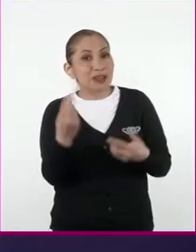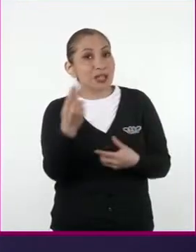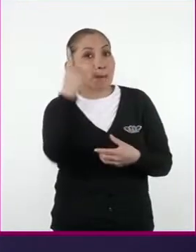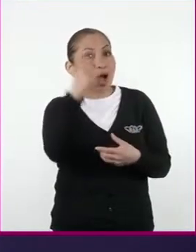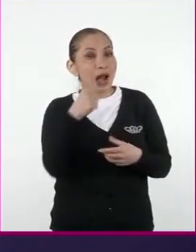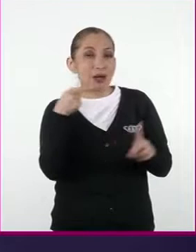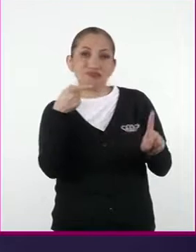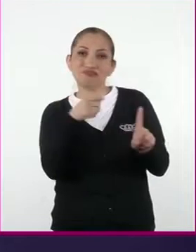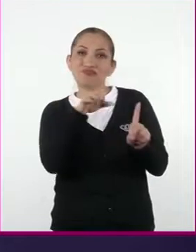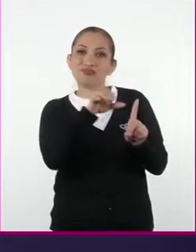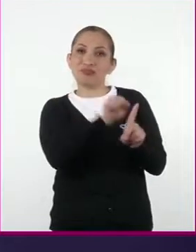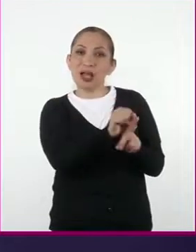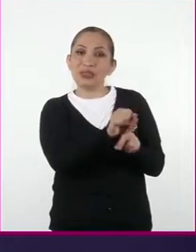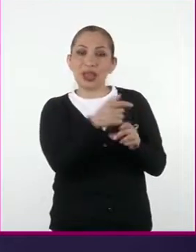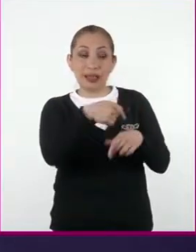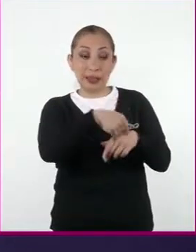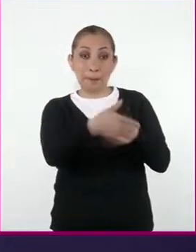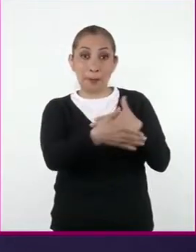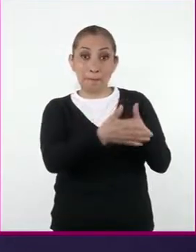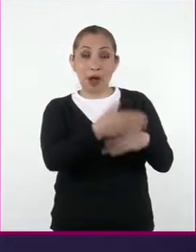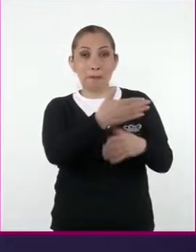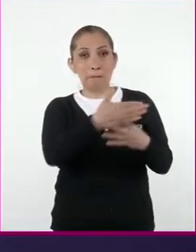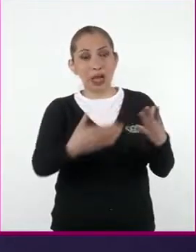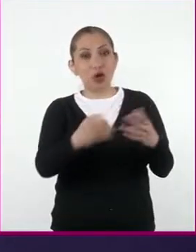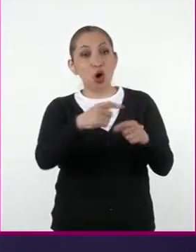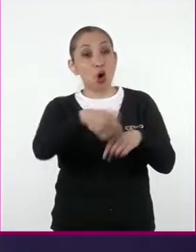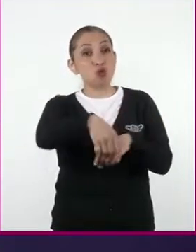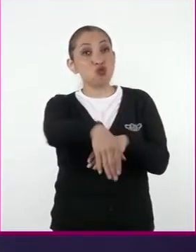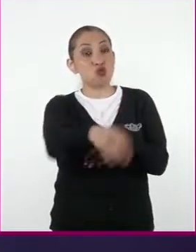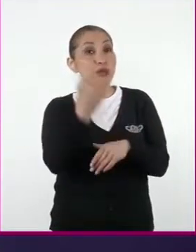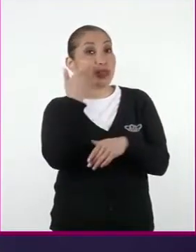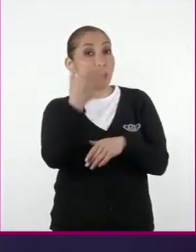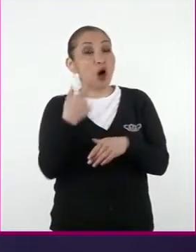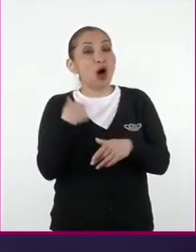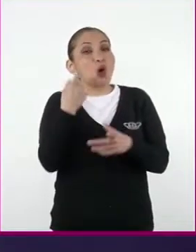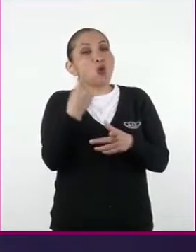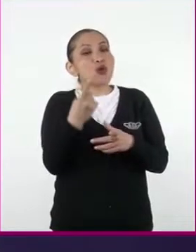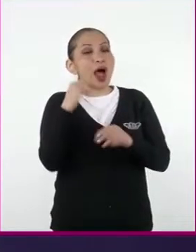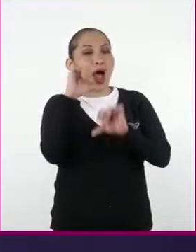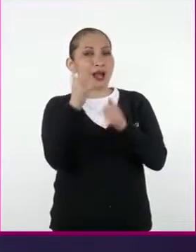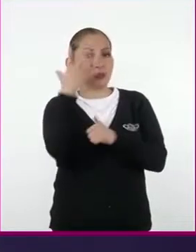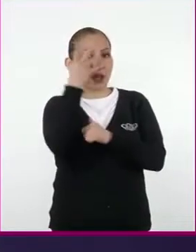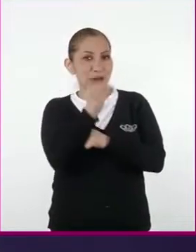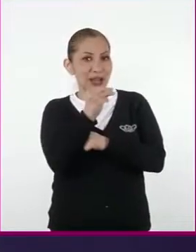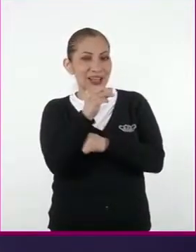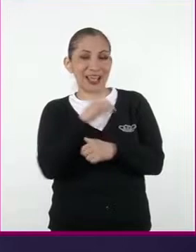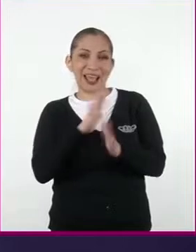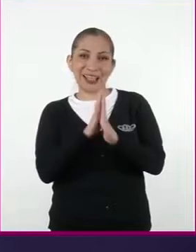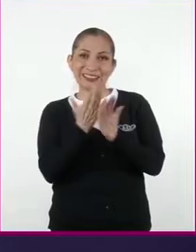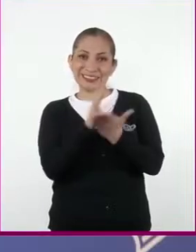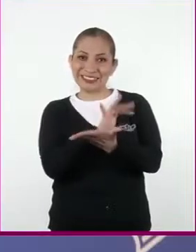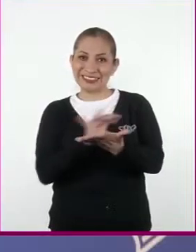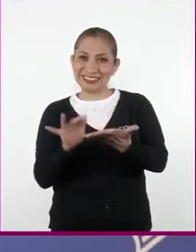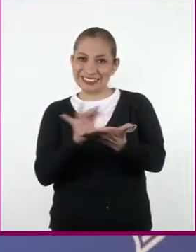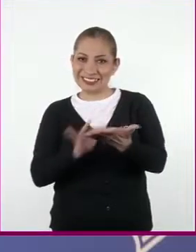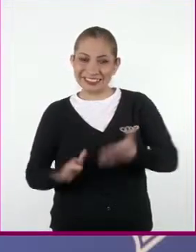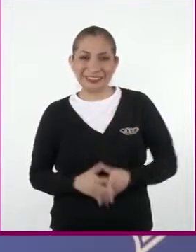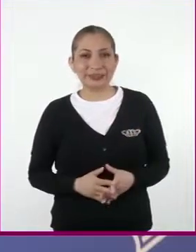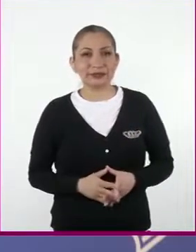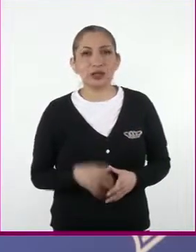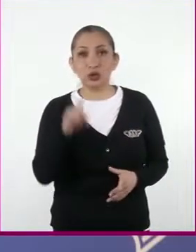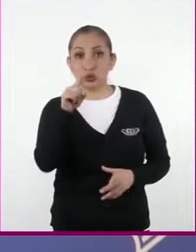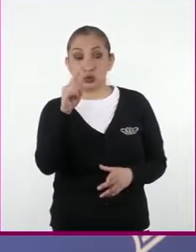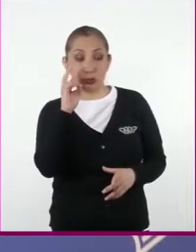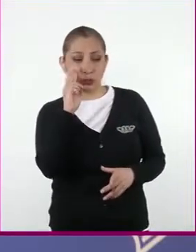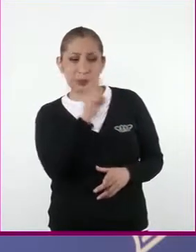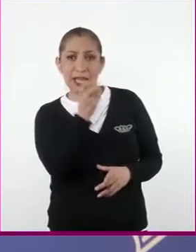para cumplir sus metas a corto, mediano y largo plazo dentro de una de las artes más hermosas, la literatura. Tomemos en